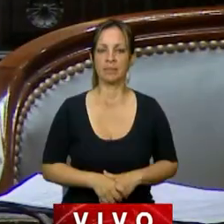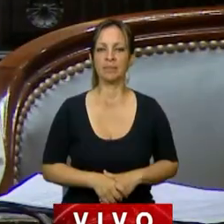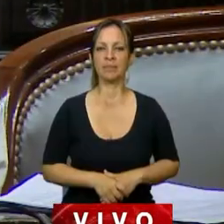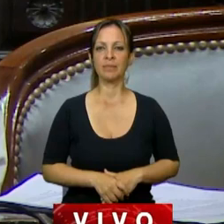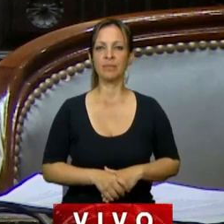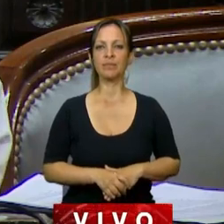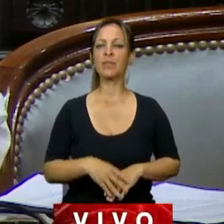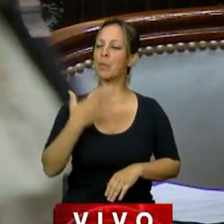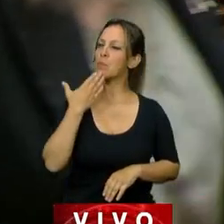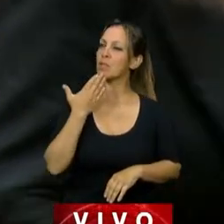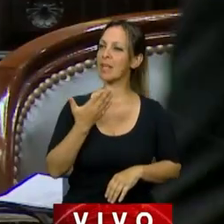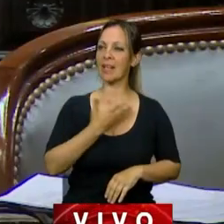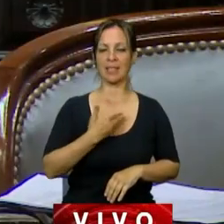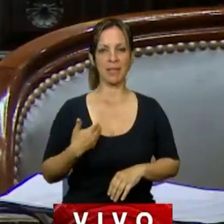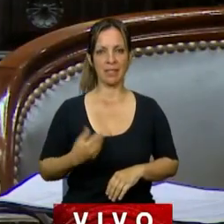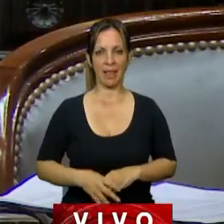Gracias, señor presidente.